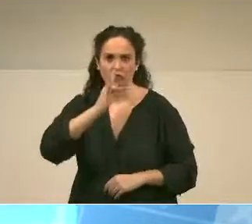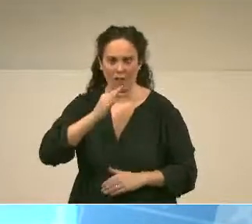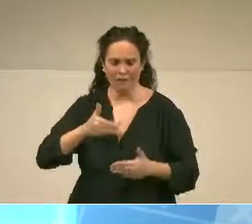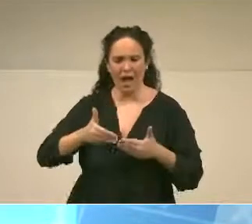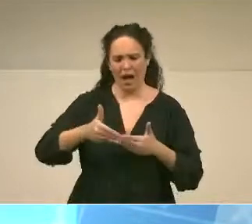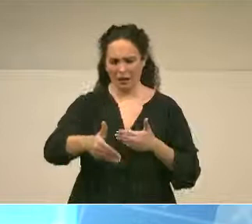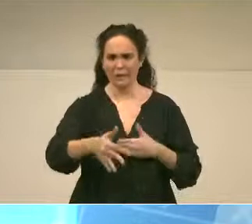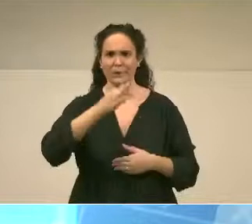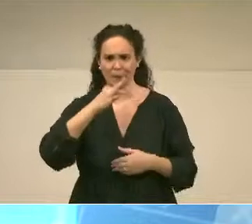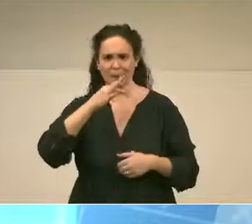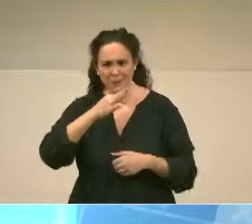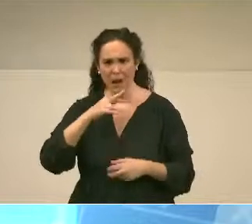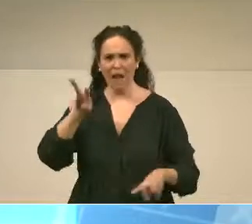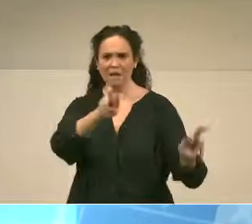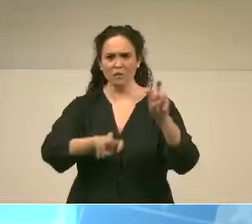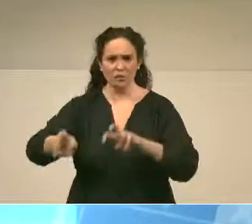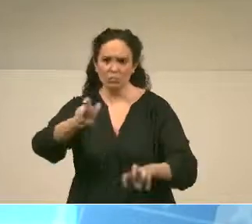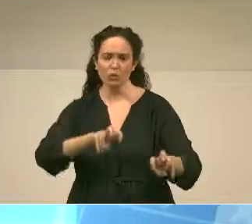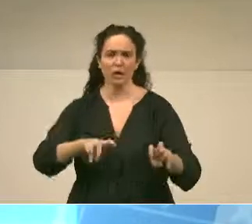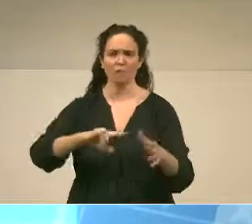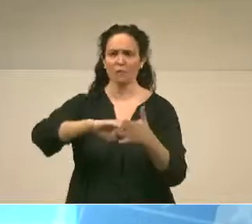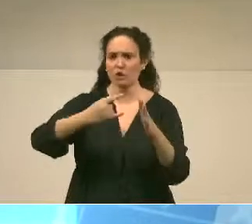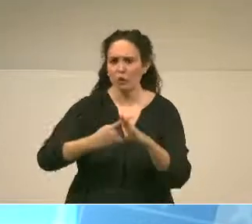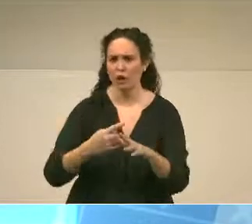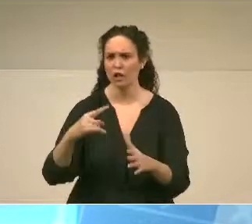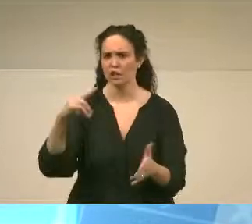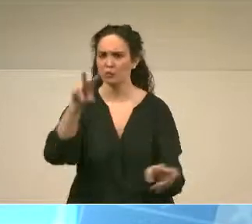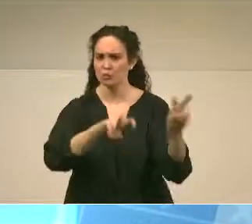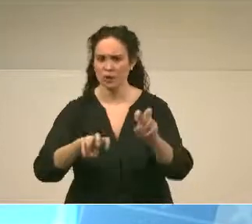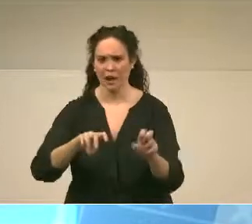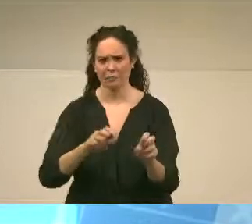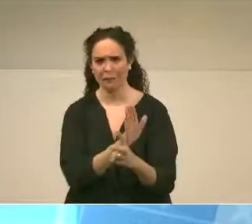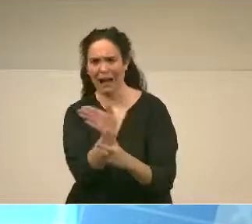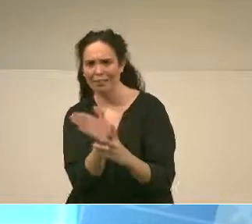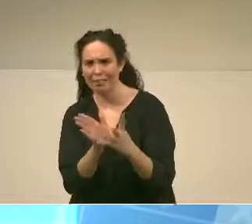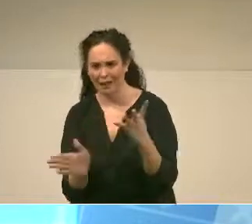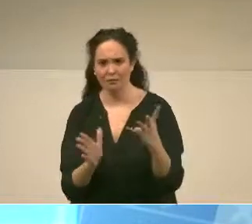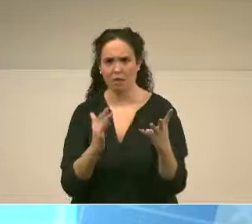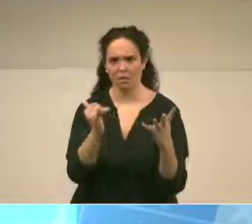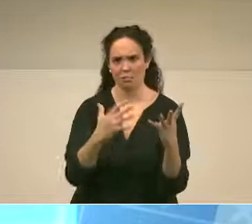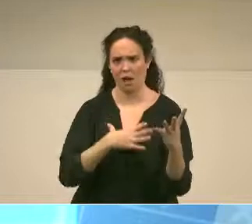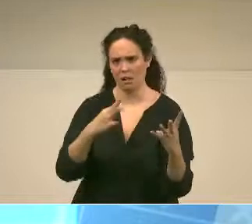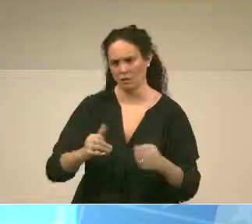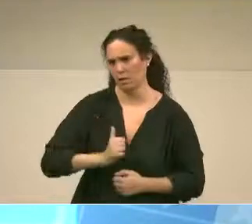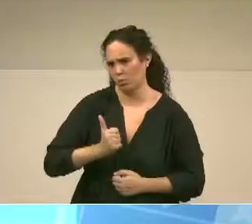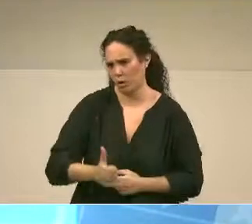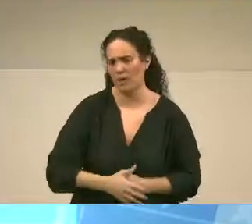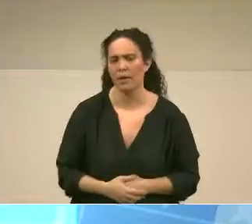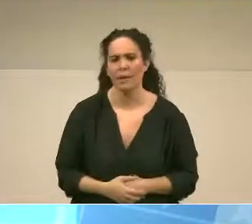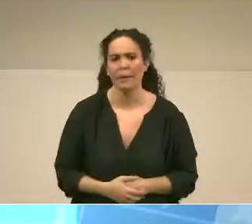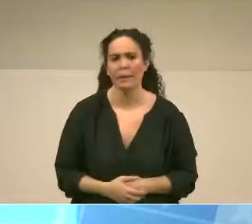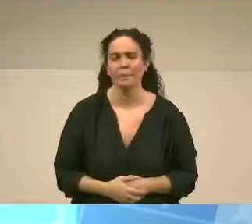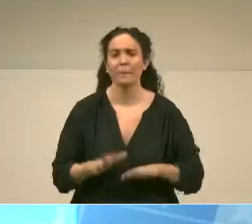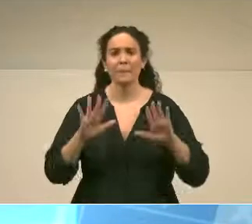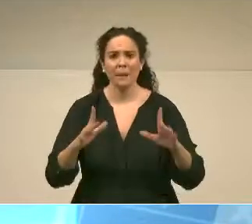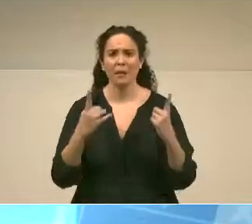de trabajar y hay maneras de buscar esas soluciones. Pero esas soluciones pasan, insisto, por un